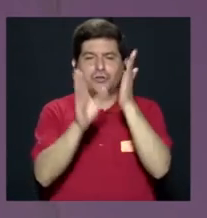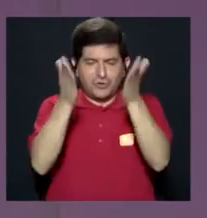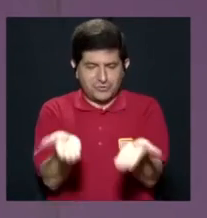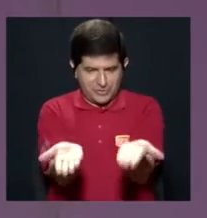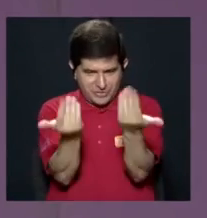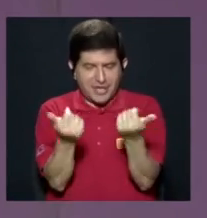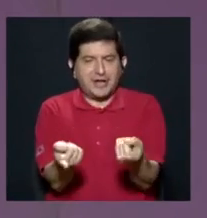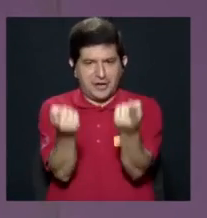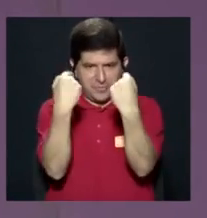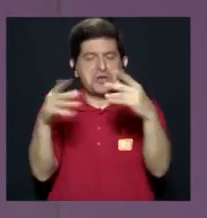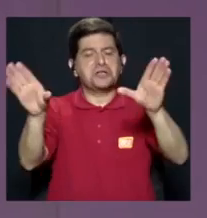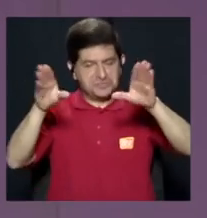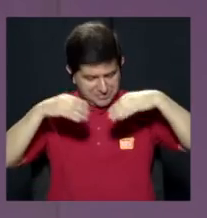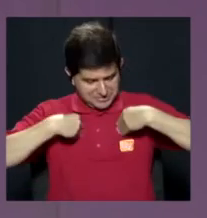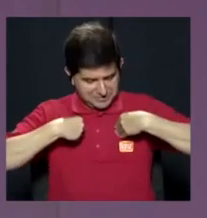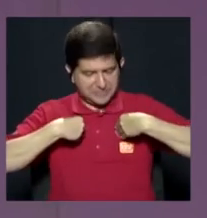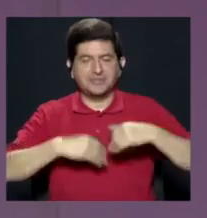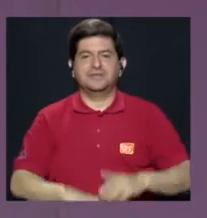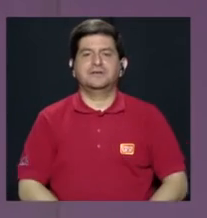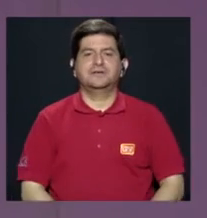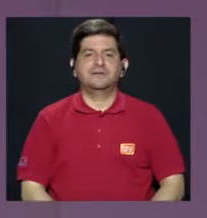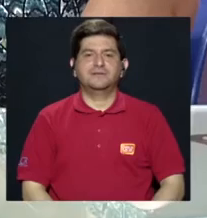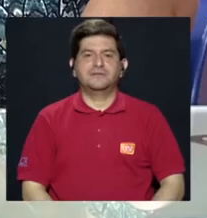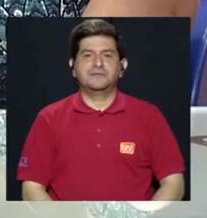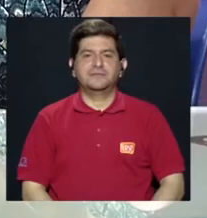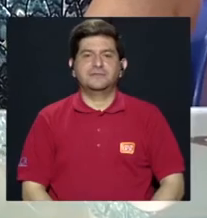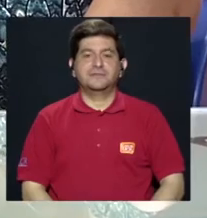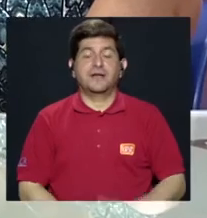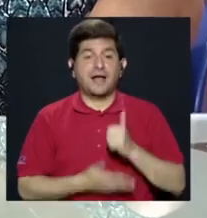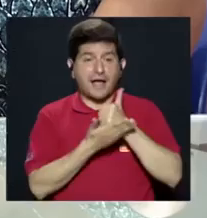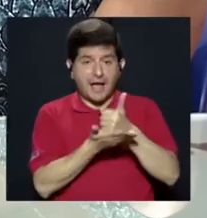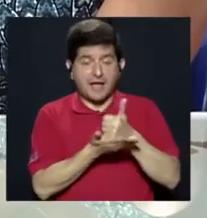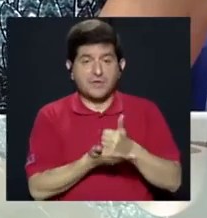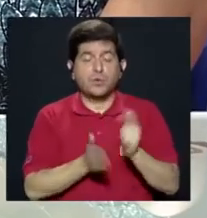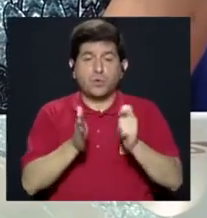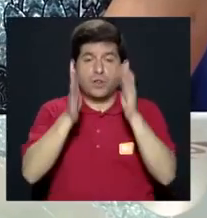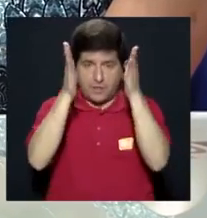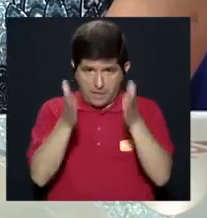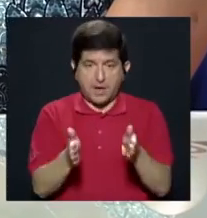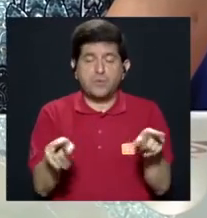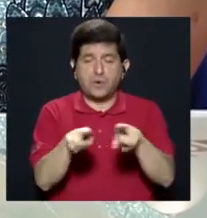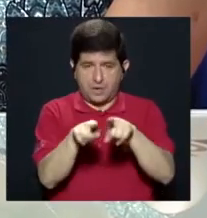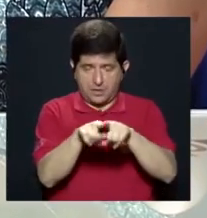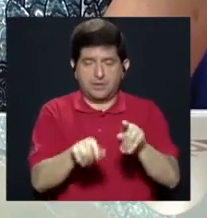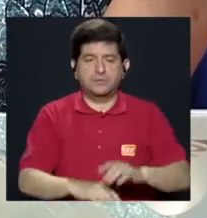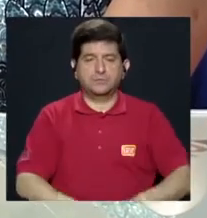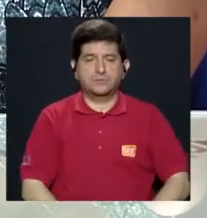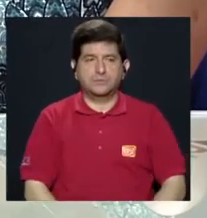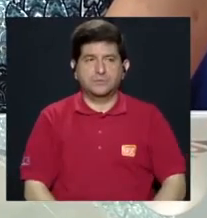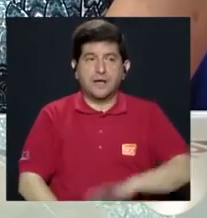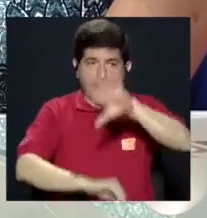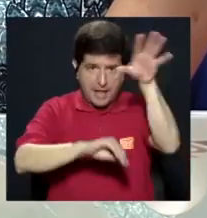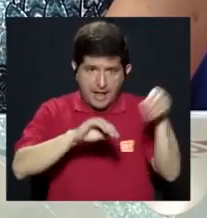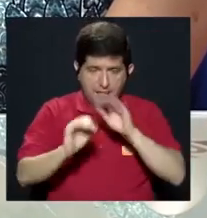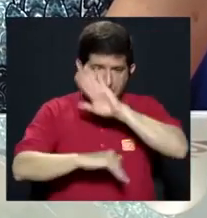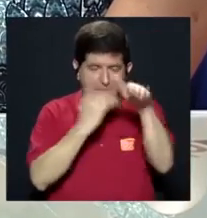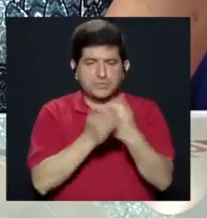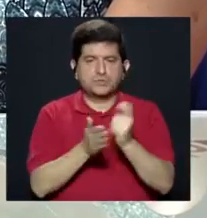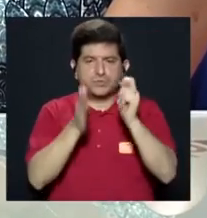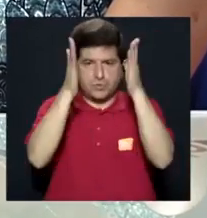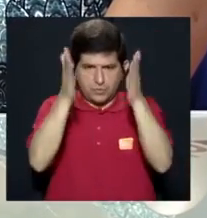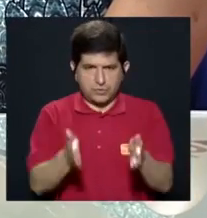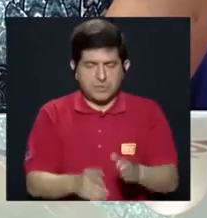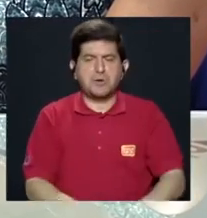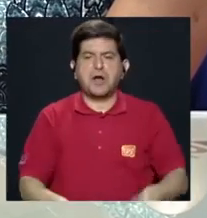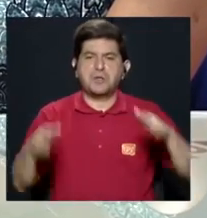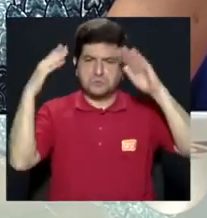venir. Ayuda pues de un abogado, perdón, tenemos, más todos los abogados que vengan también